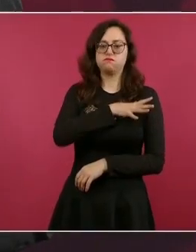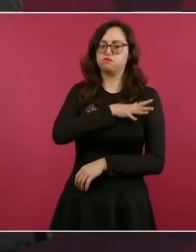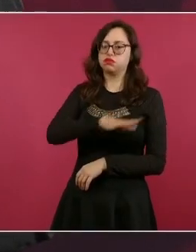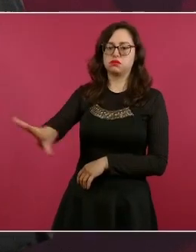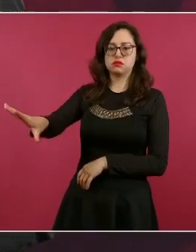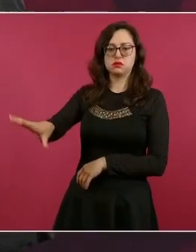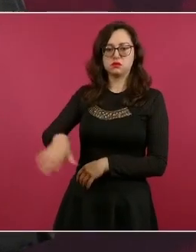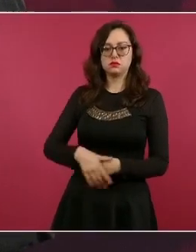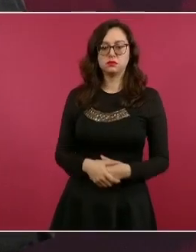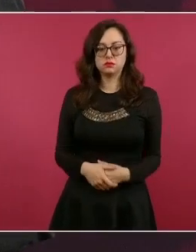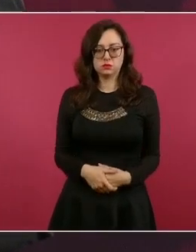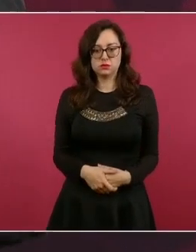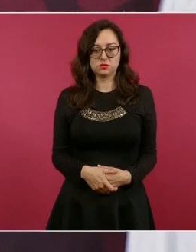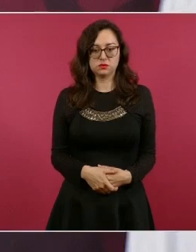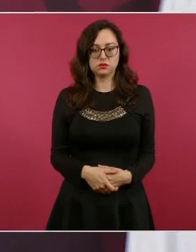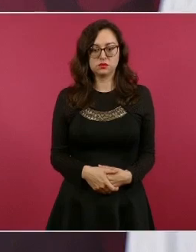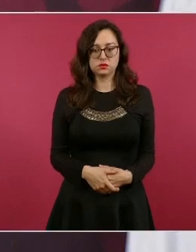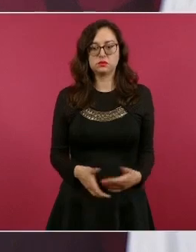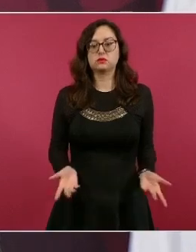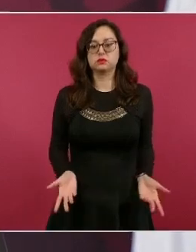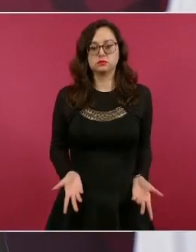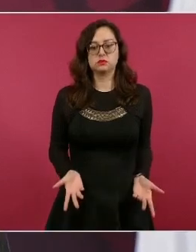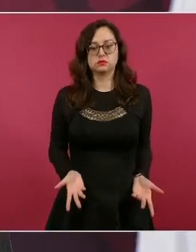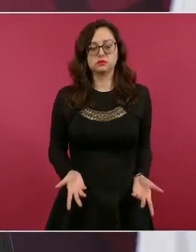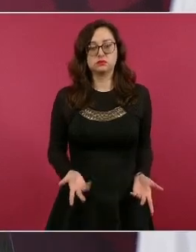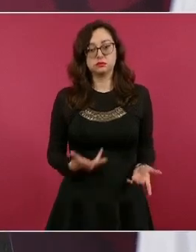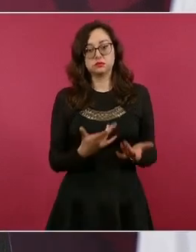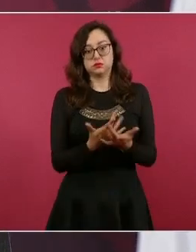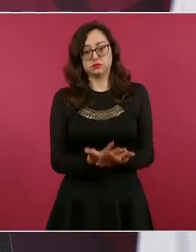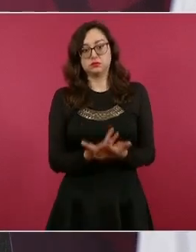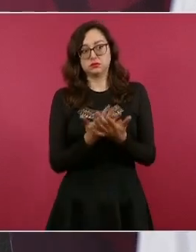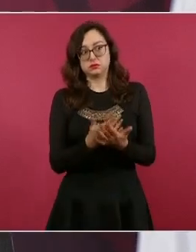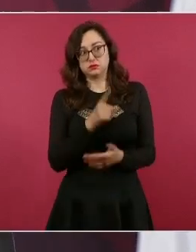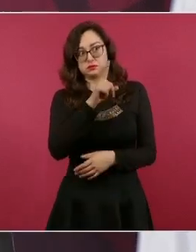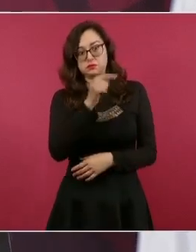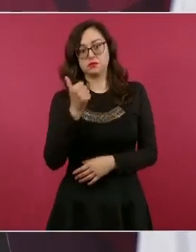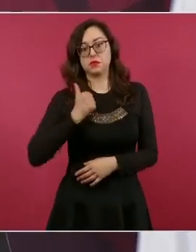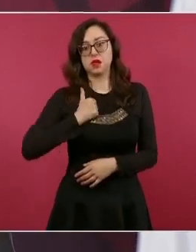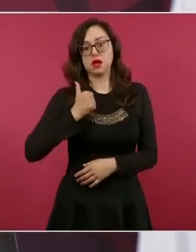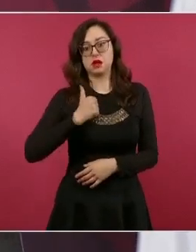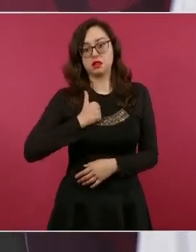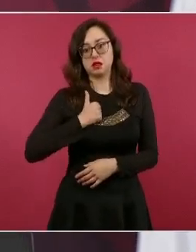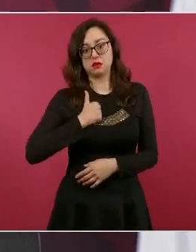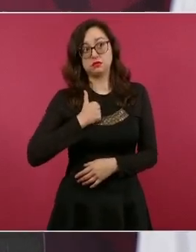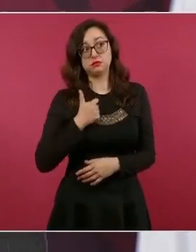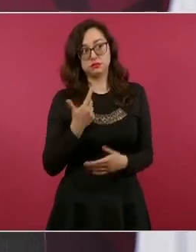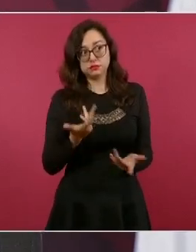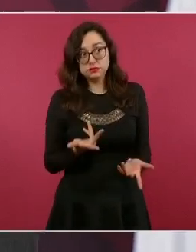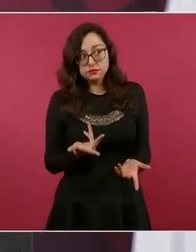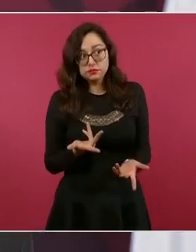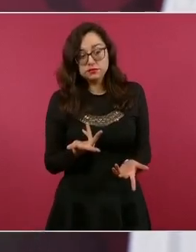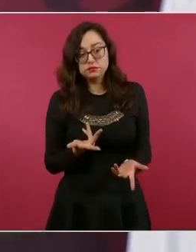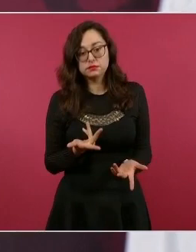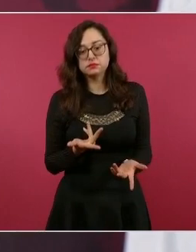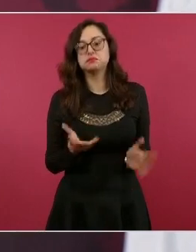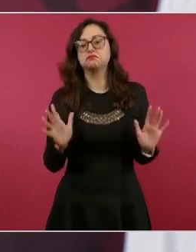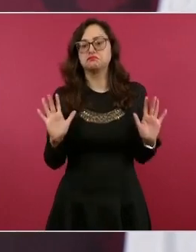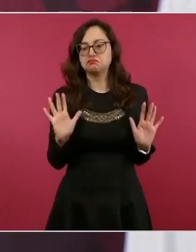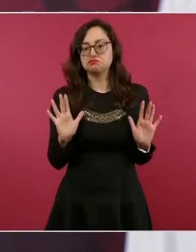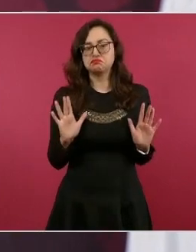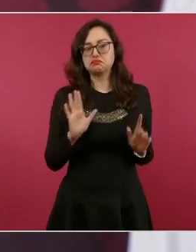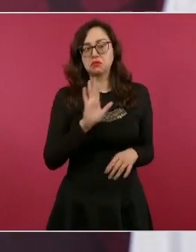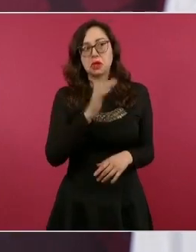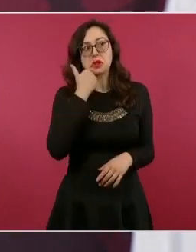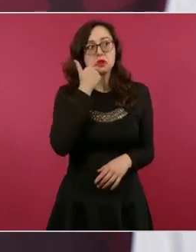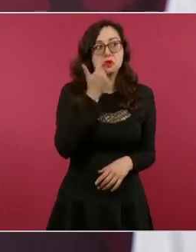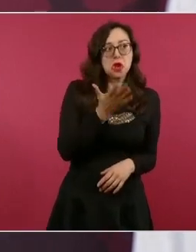hechos. Estamos esperando lo mismo en el caso de Canadá, aun cuando somos respetuosos